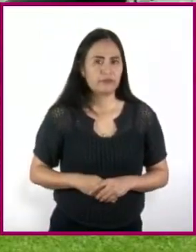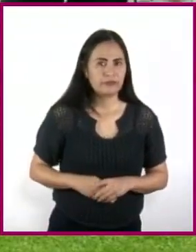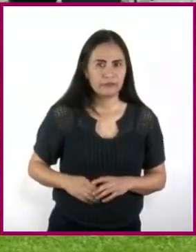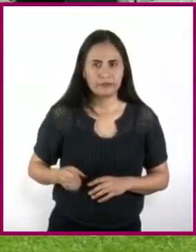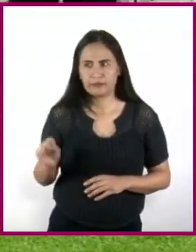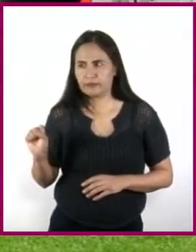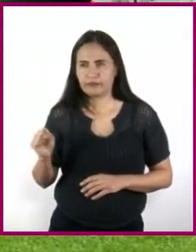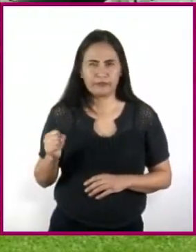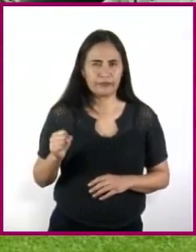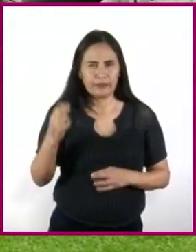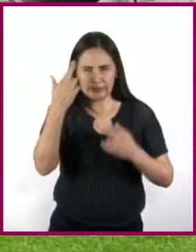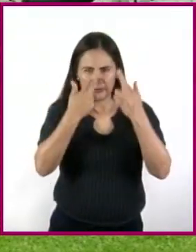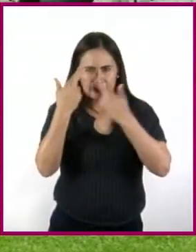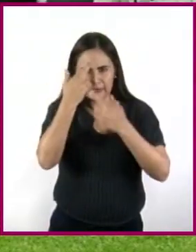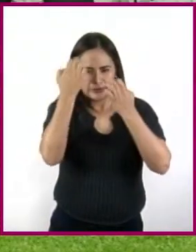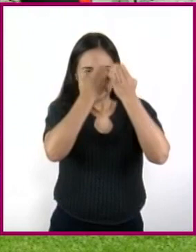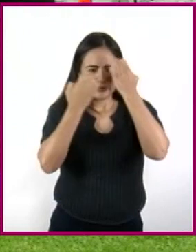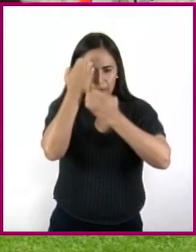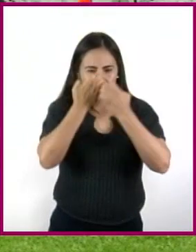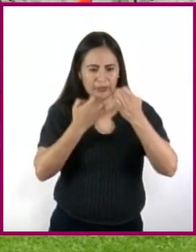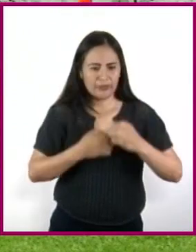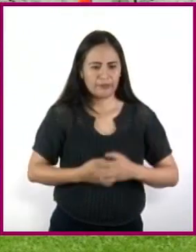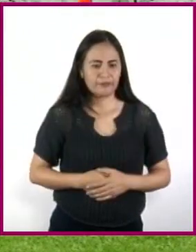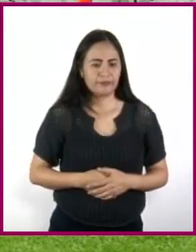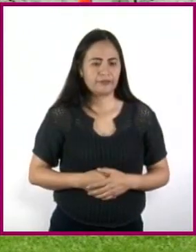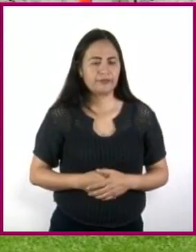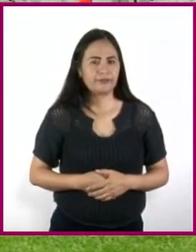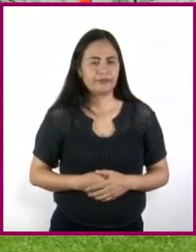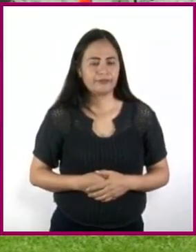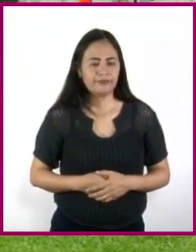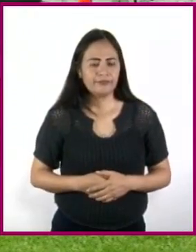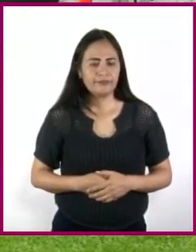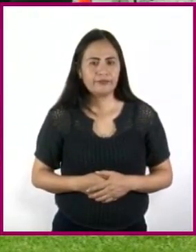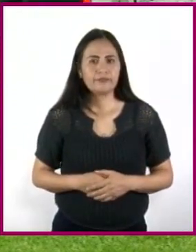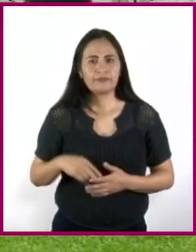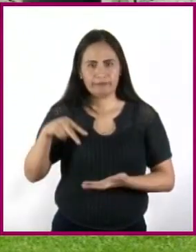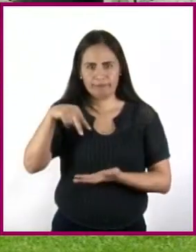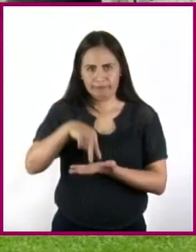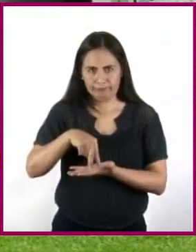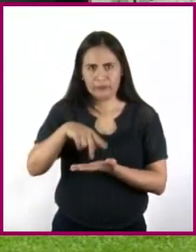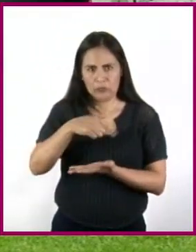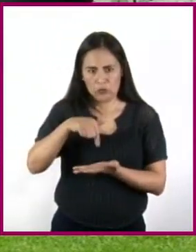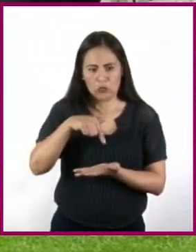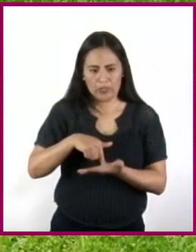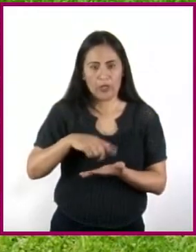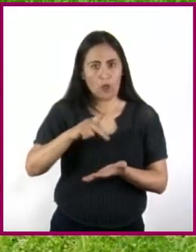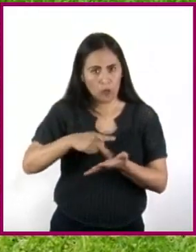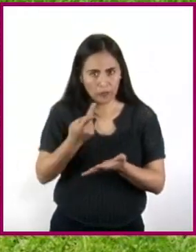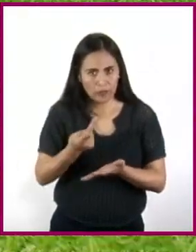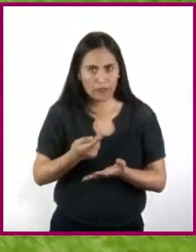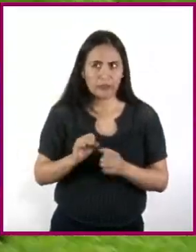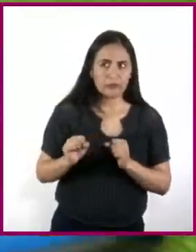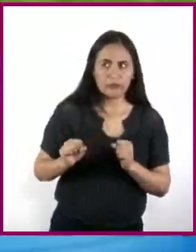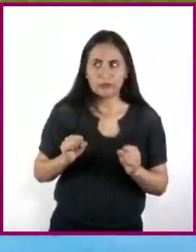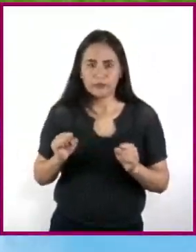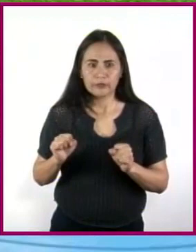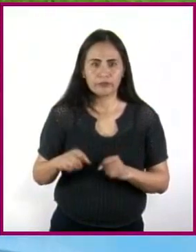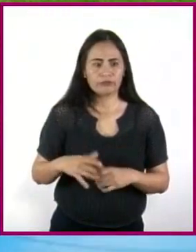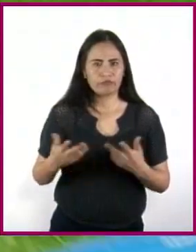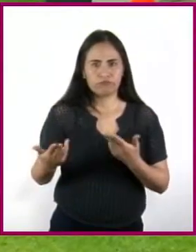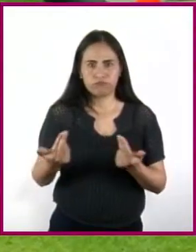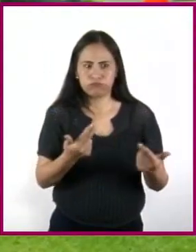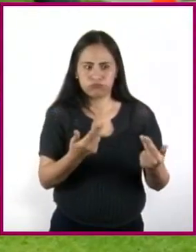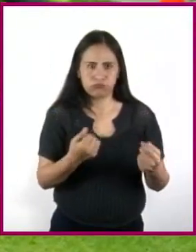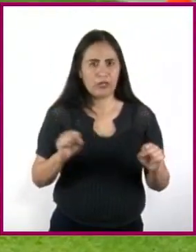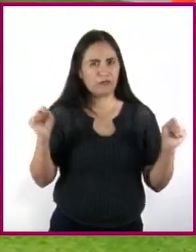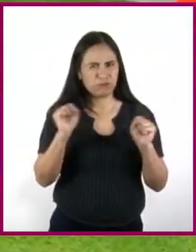Anticípate, adelante, eso es, acomódate de nuevo, anticípate, roba